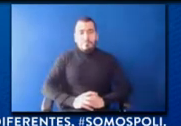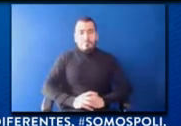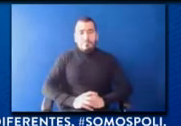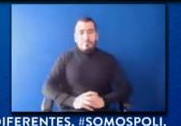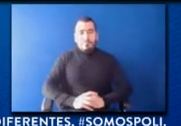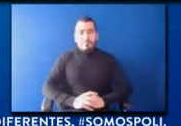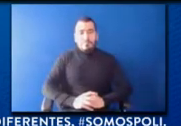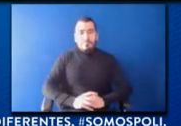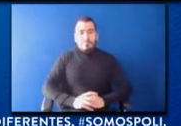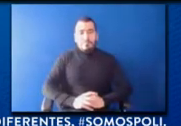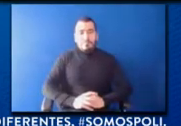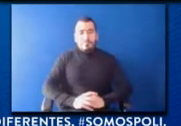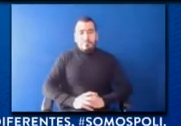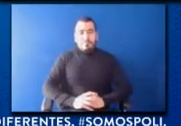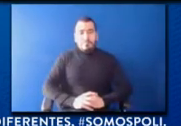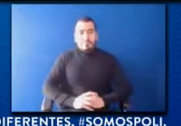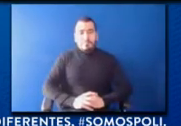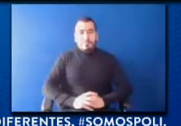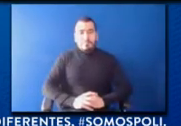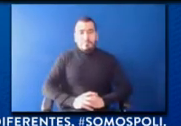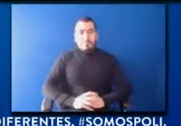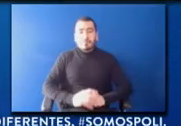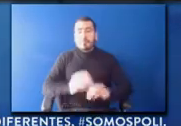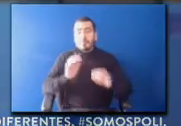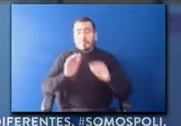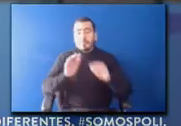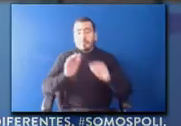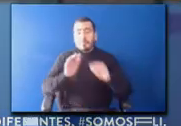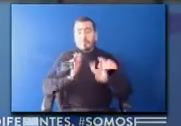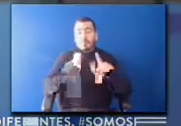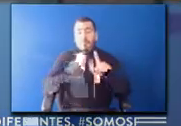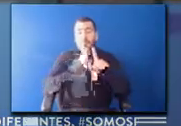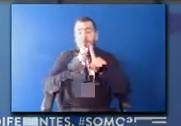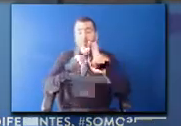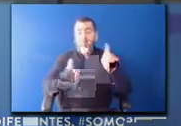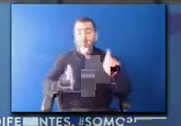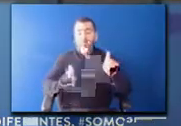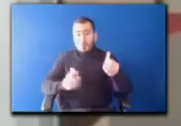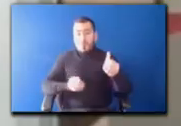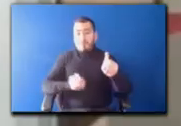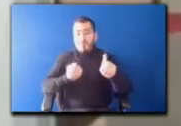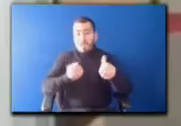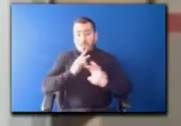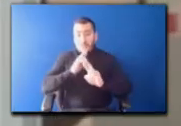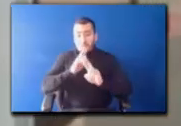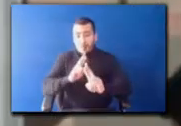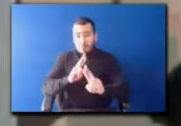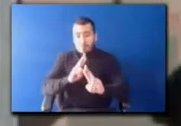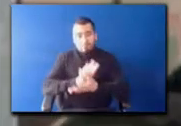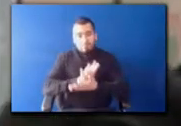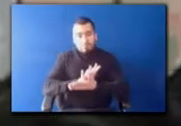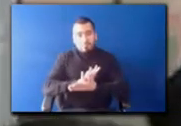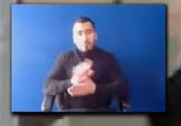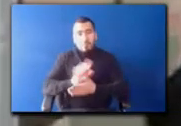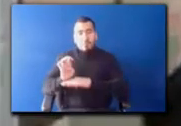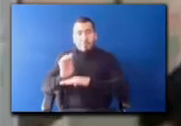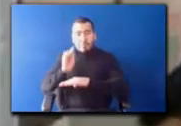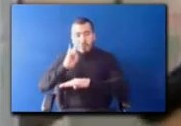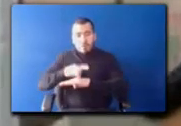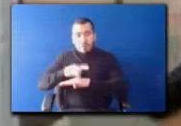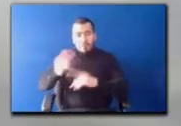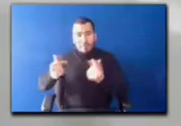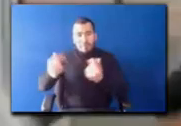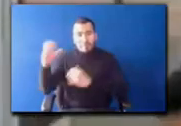Les recordamos que las preguntas que no se alcanzaron a ser resueltas de este espacio serán respondidas por la Superintendencia